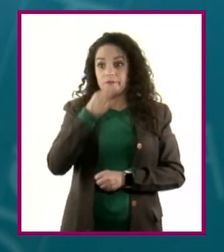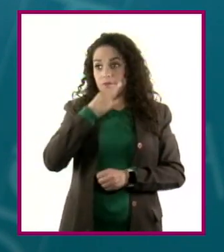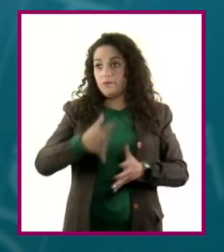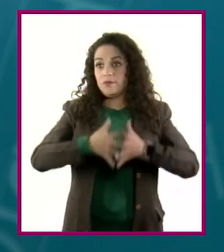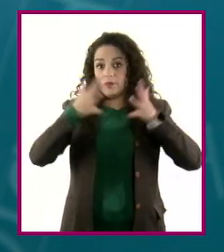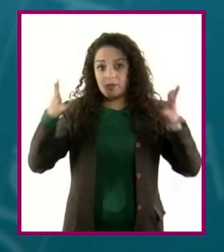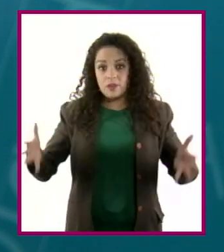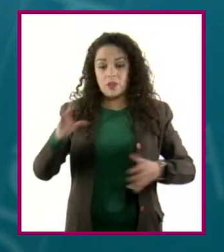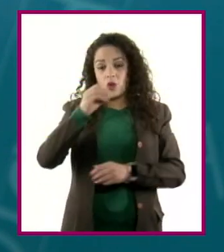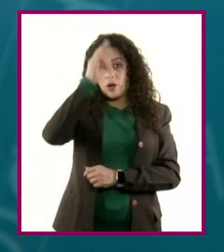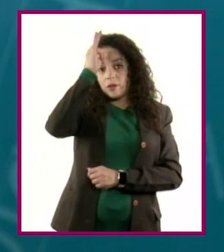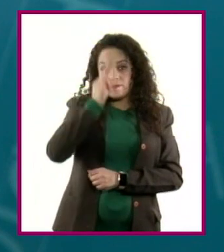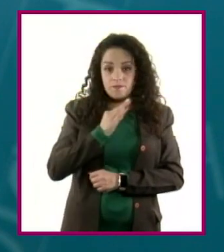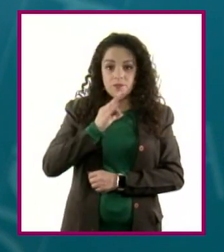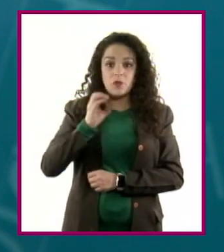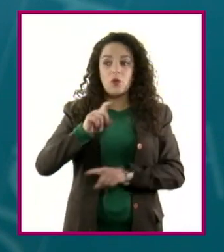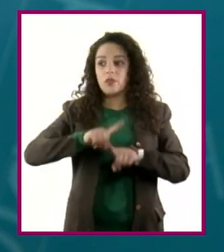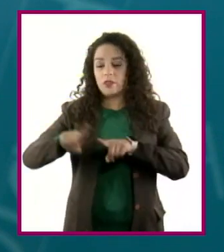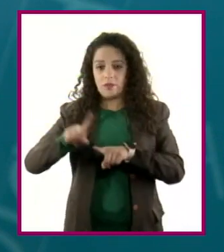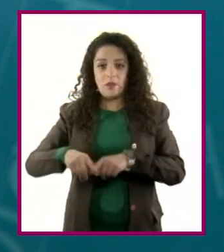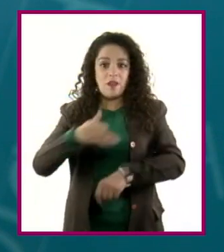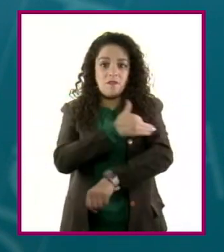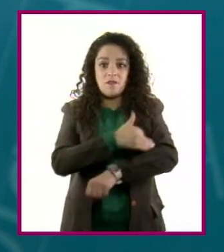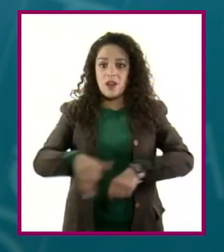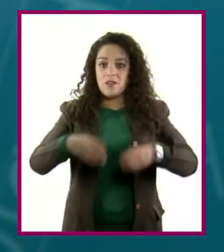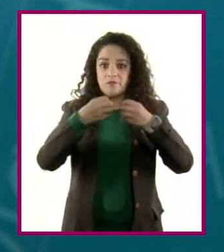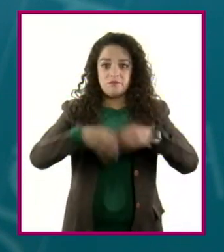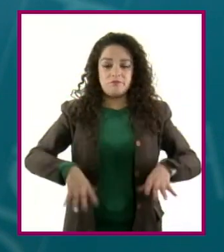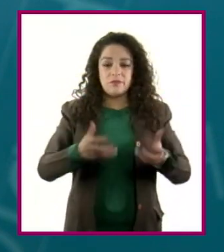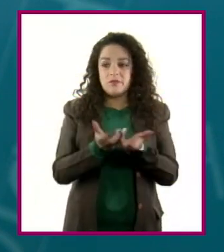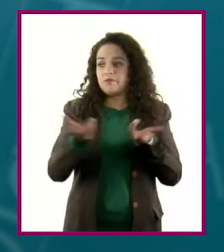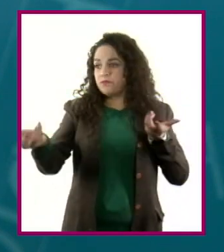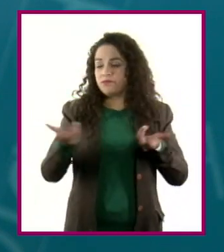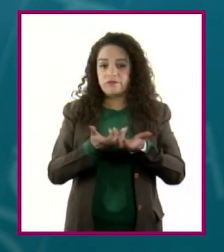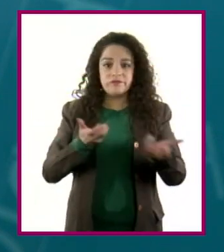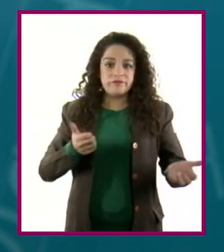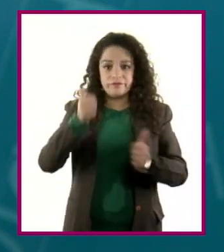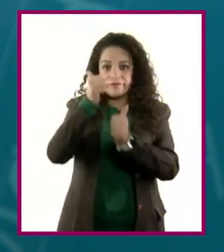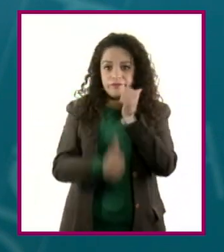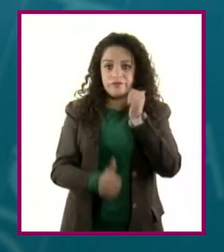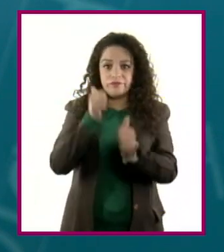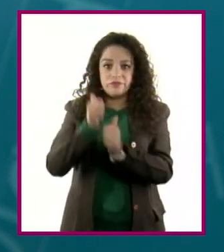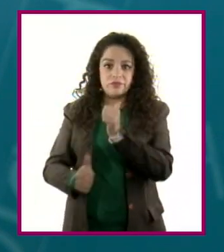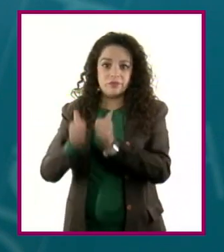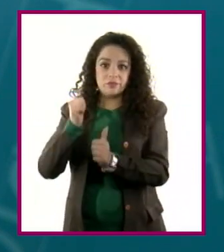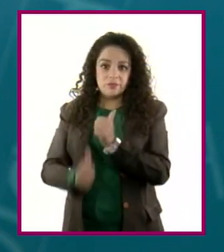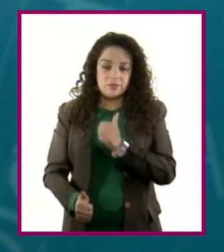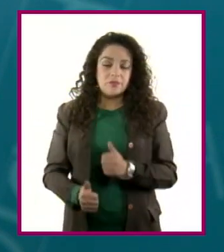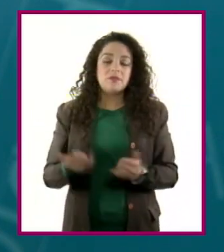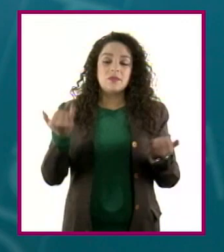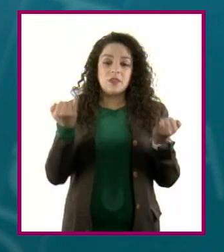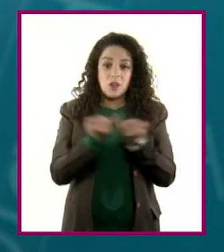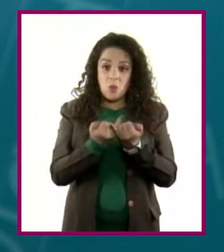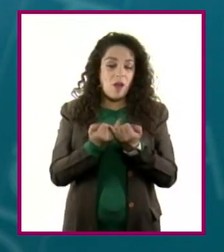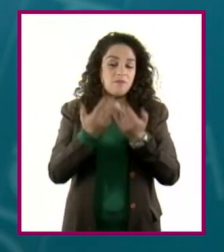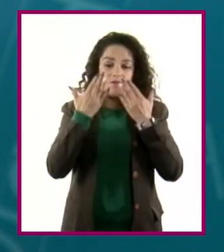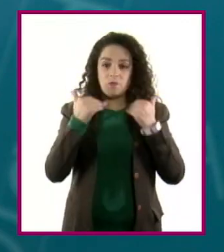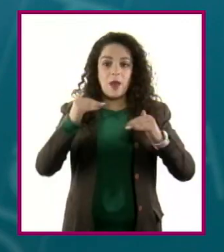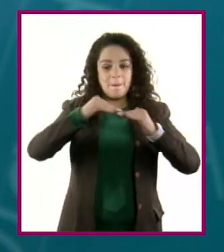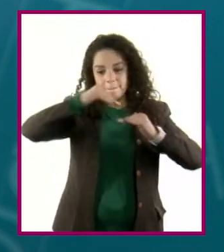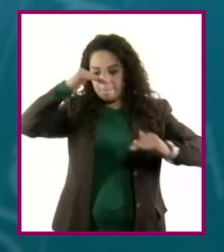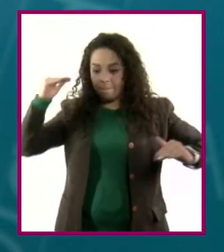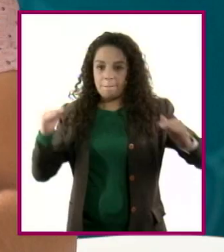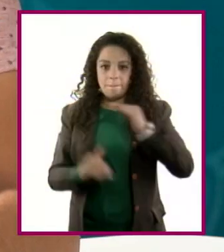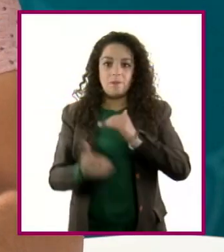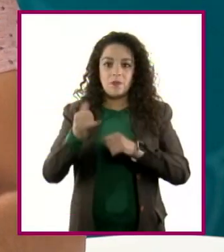y rituales, familias desintegradas, relaciones afectivas y sociales fracturadas y crecimiento de la desigualdad social, entre otros